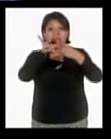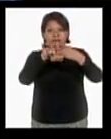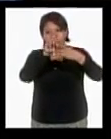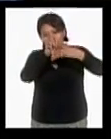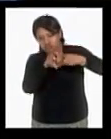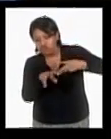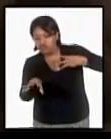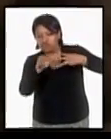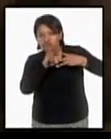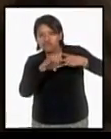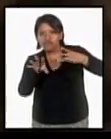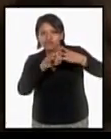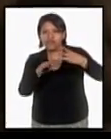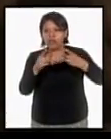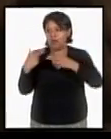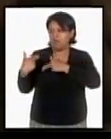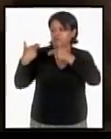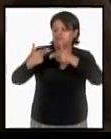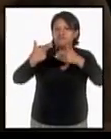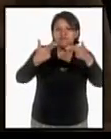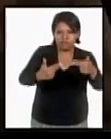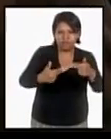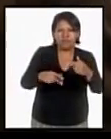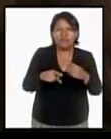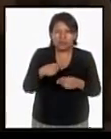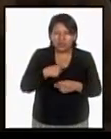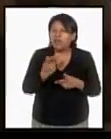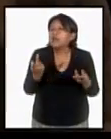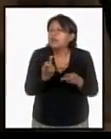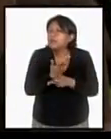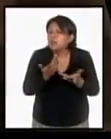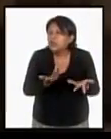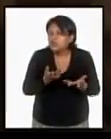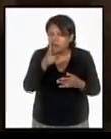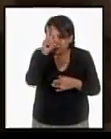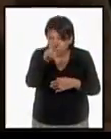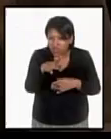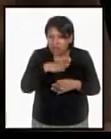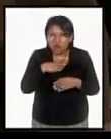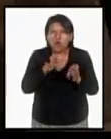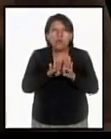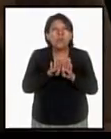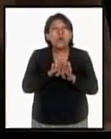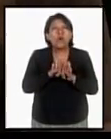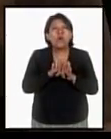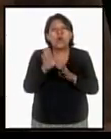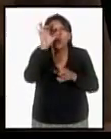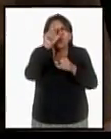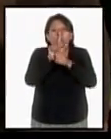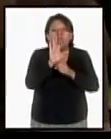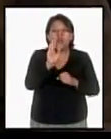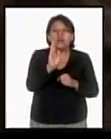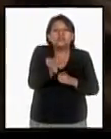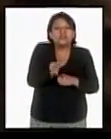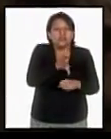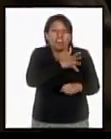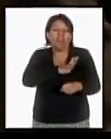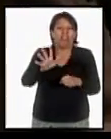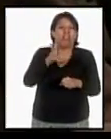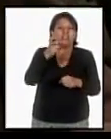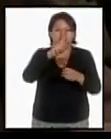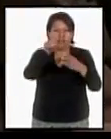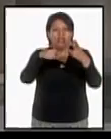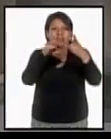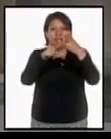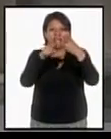manera, hay que decirlo también, muy demagógica. ¿Qué pasa? ¿Existe una negación cultural por parte de esta tercera raíz